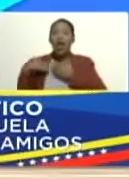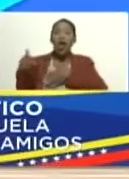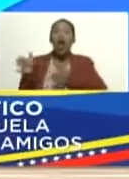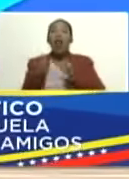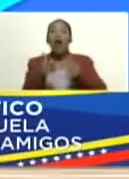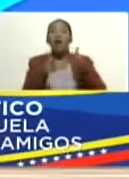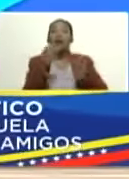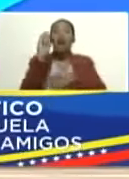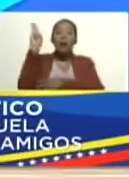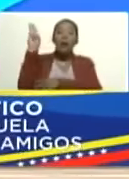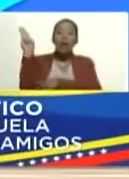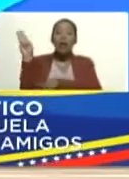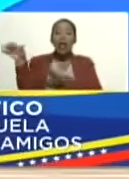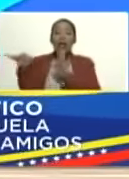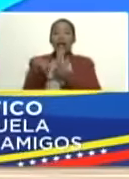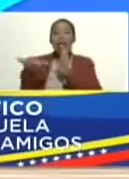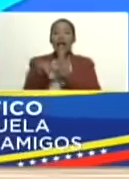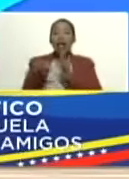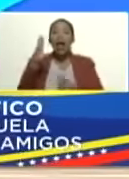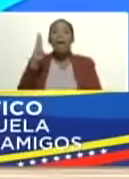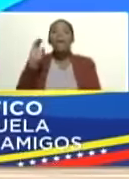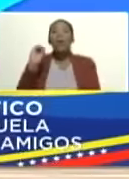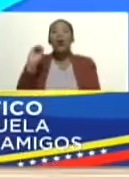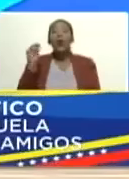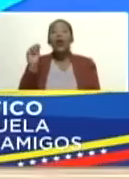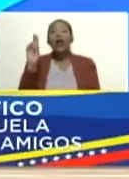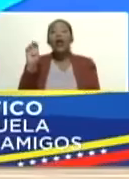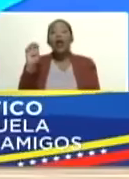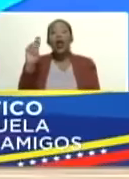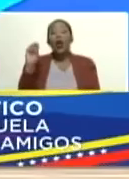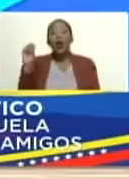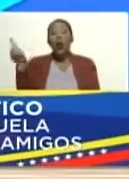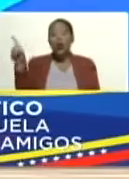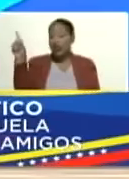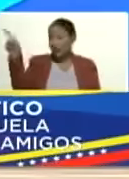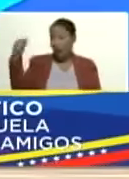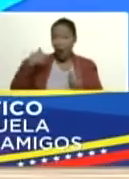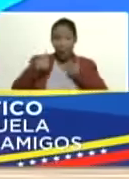quedaba Boquerón y vivía Silita. Y ella no me saludaba.